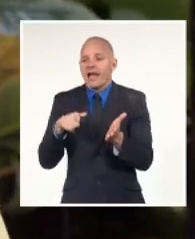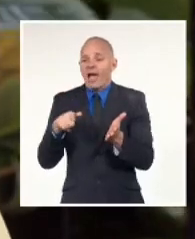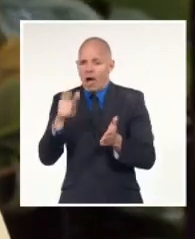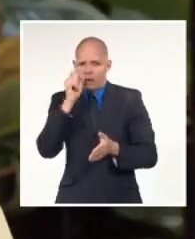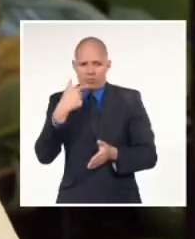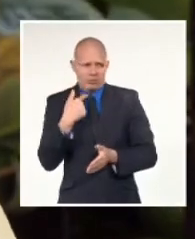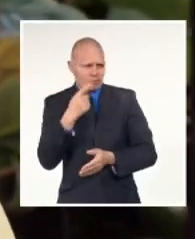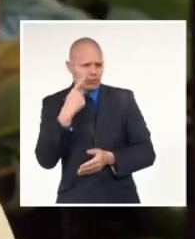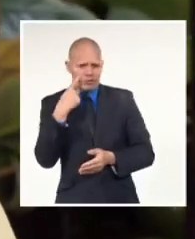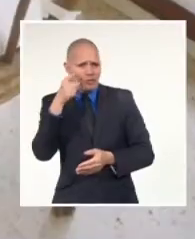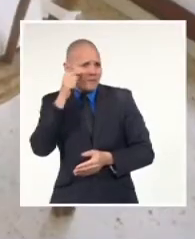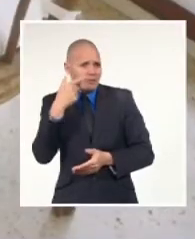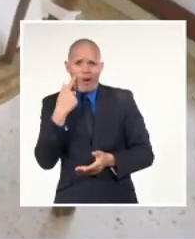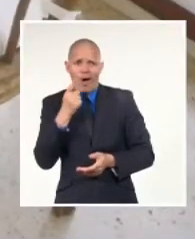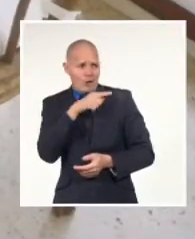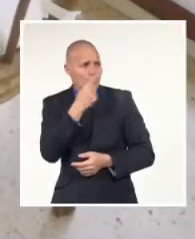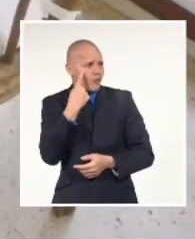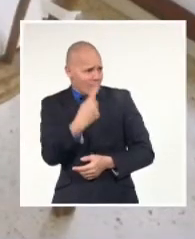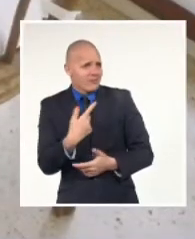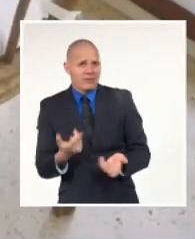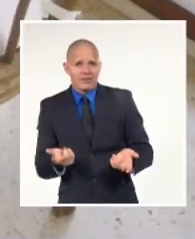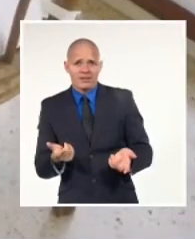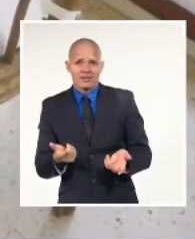dice, yo no sé.